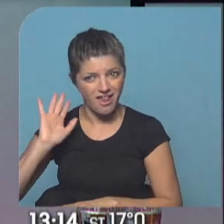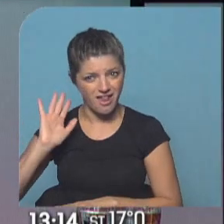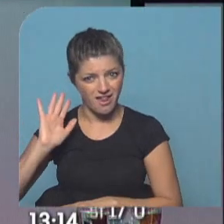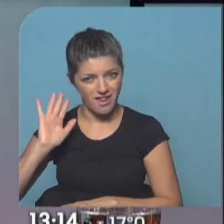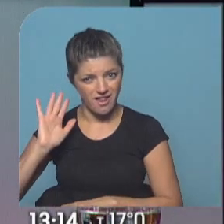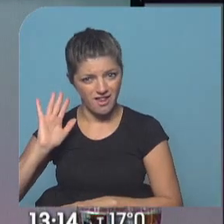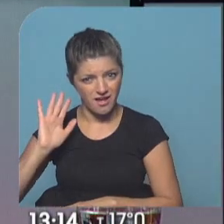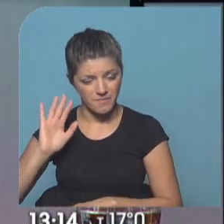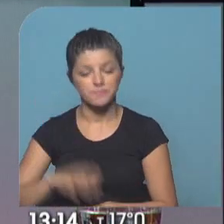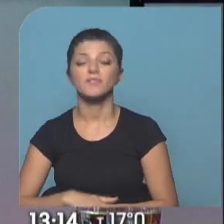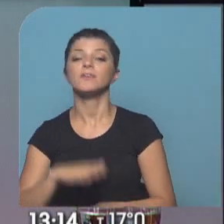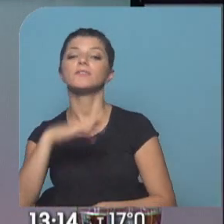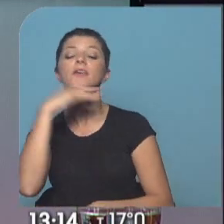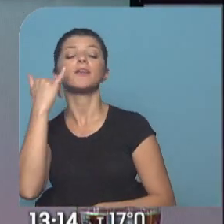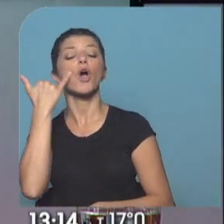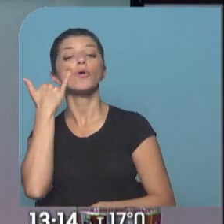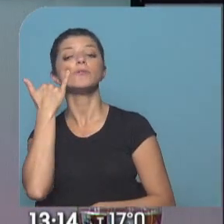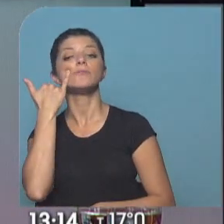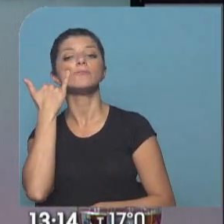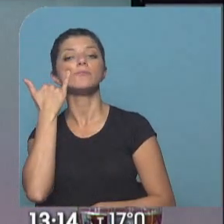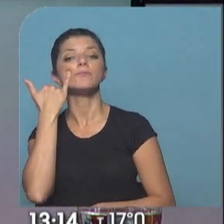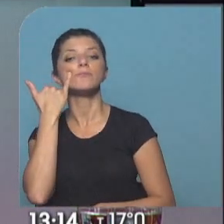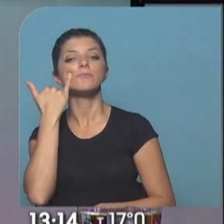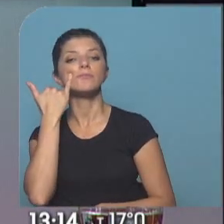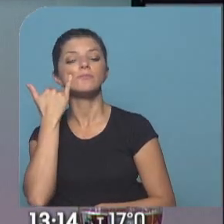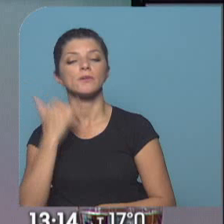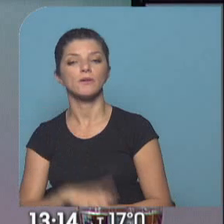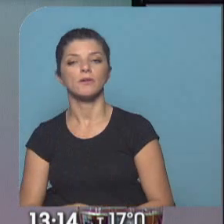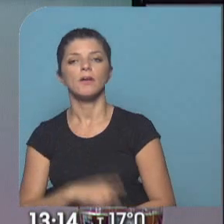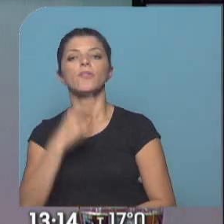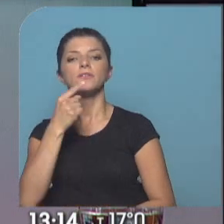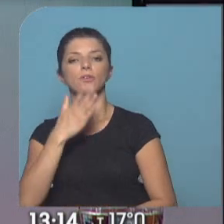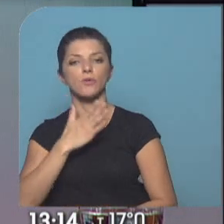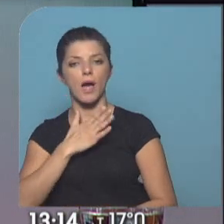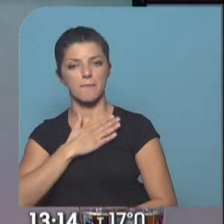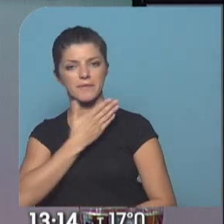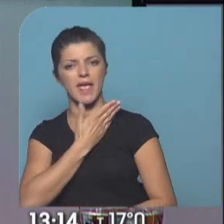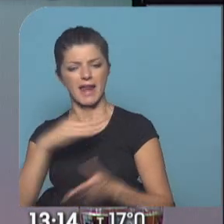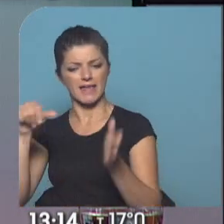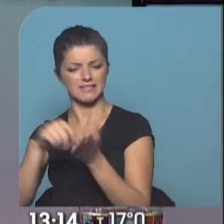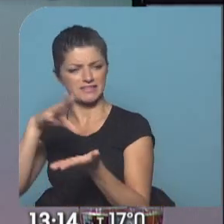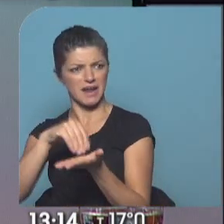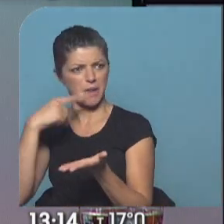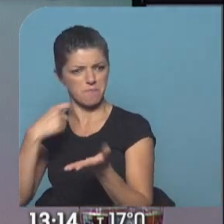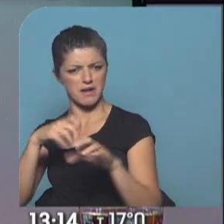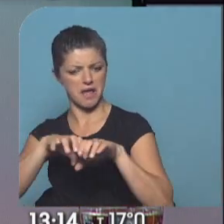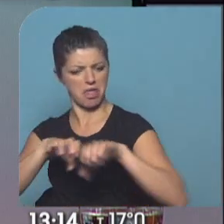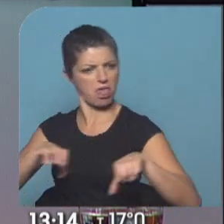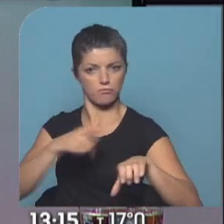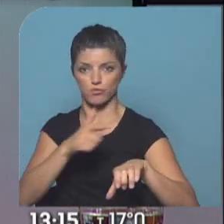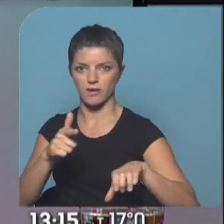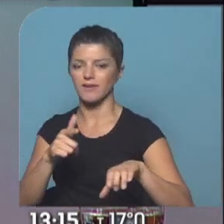Rajoy diciendo, no me van a cortar una parte del Estado español. O sea, lo están tomando como si